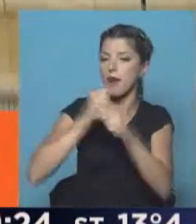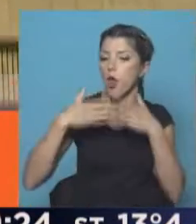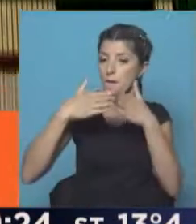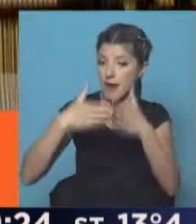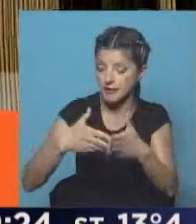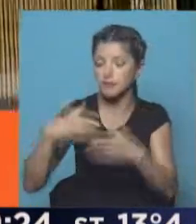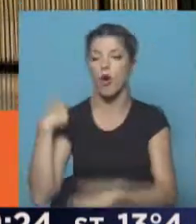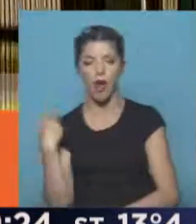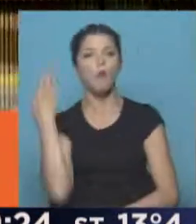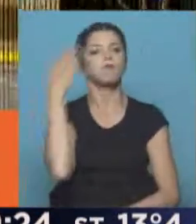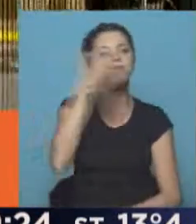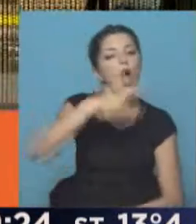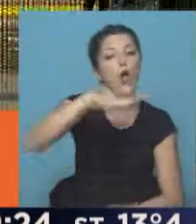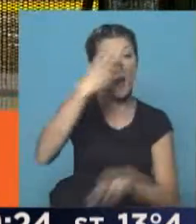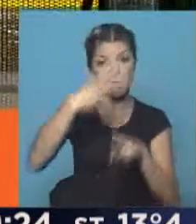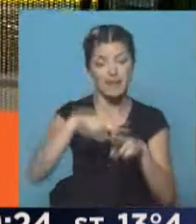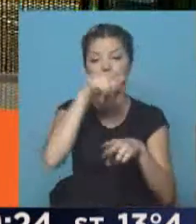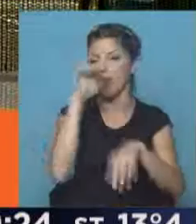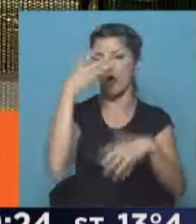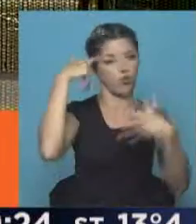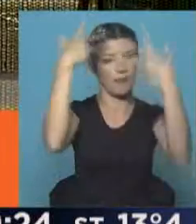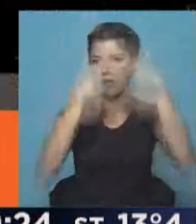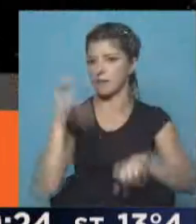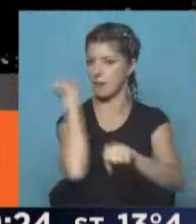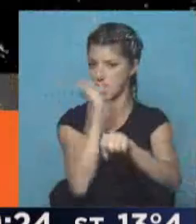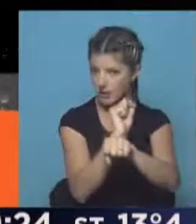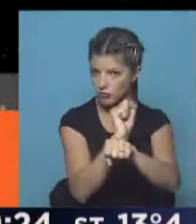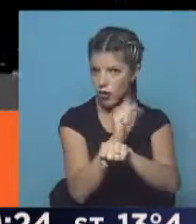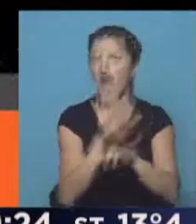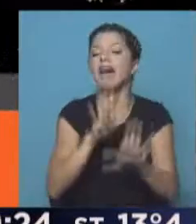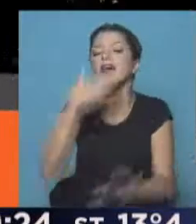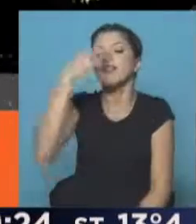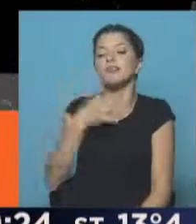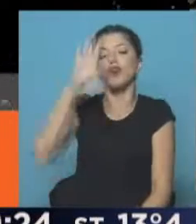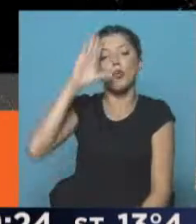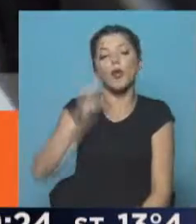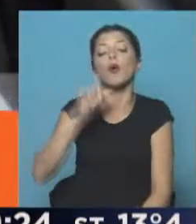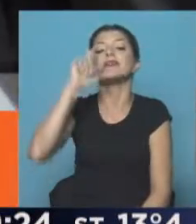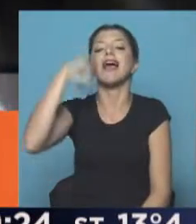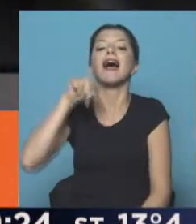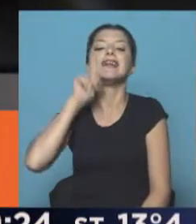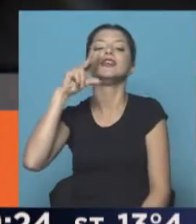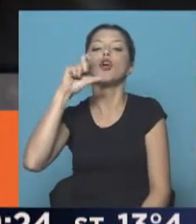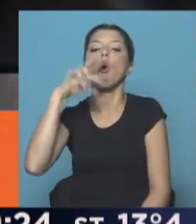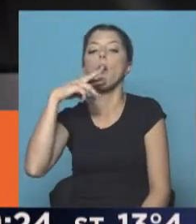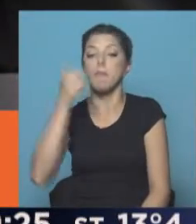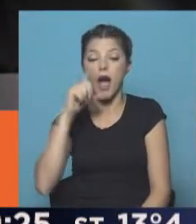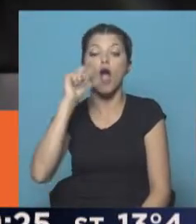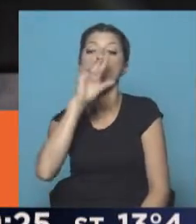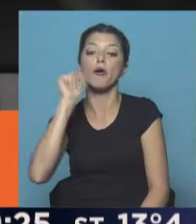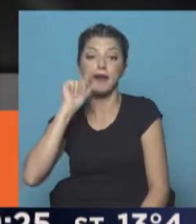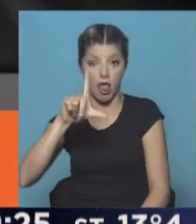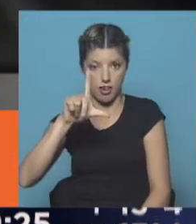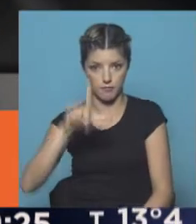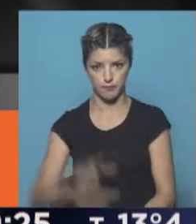de Retiro, donde quedó detenido. Se trata de una orden del juez Rodolfo Canicoba Corral. Se le imputa ser jefe